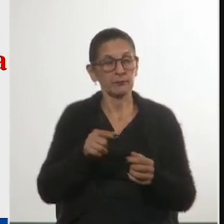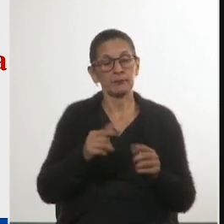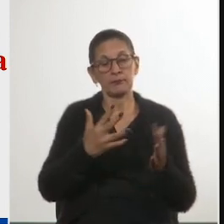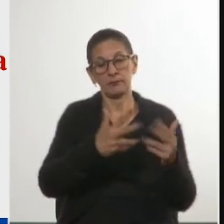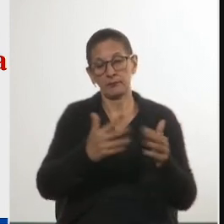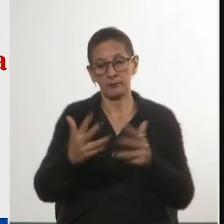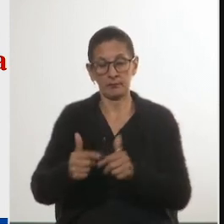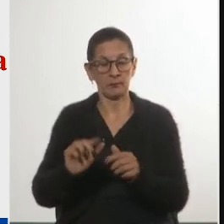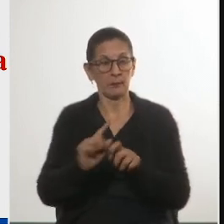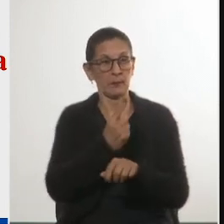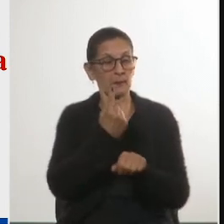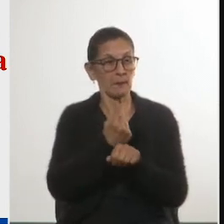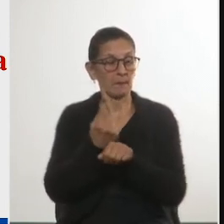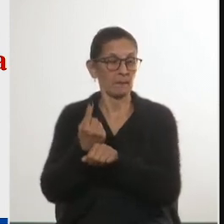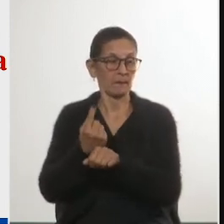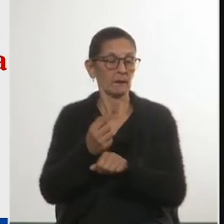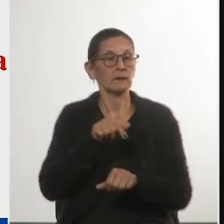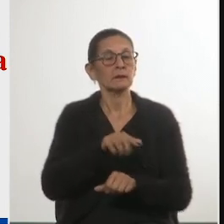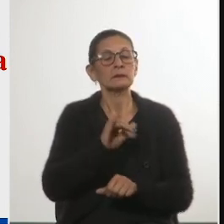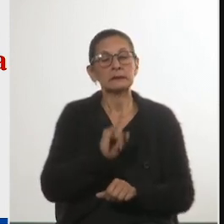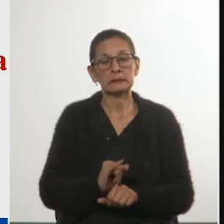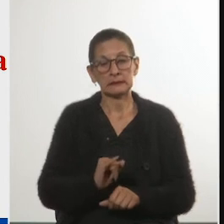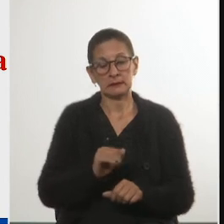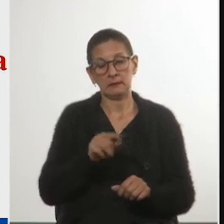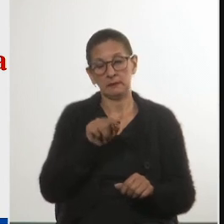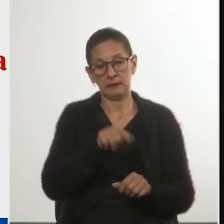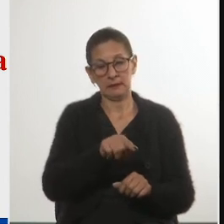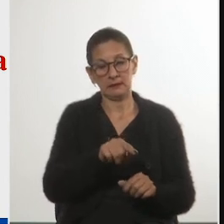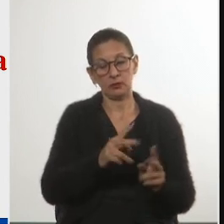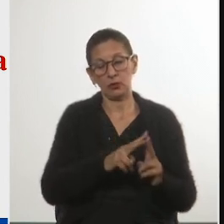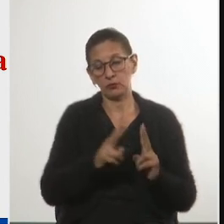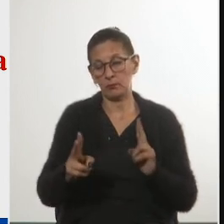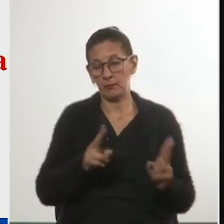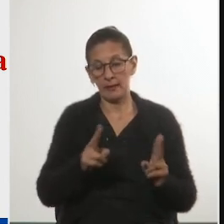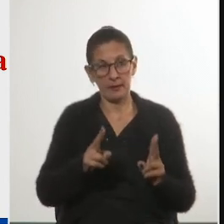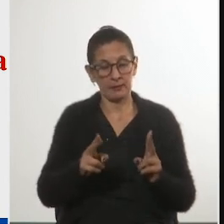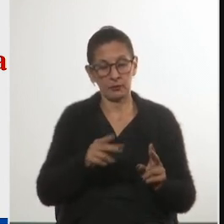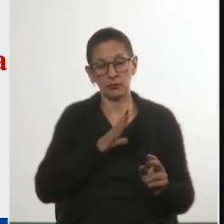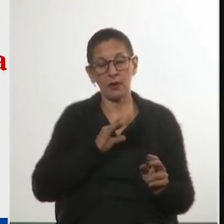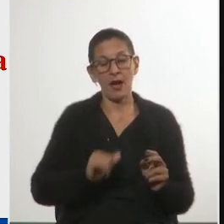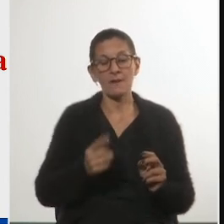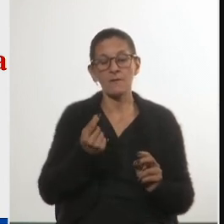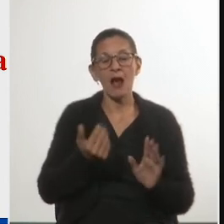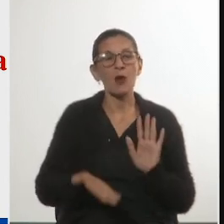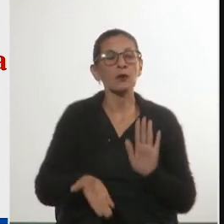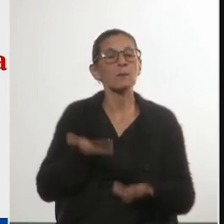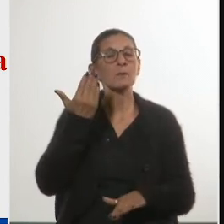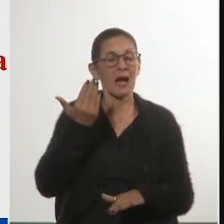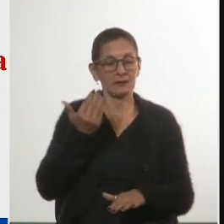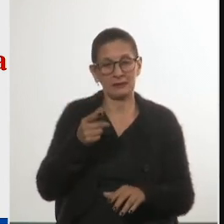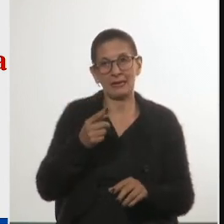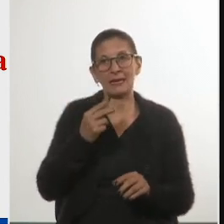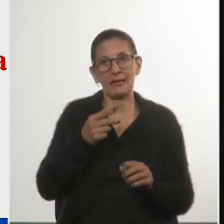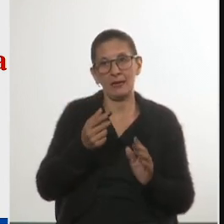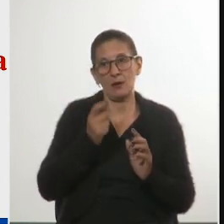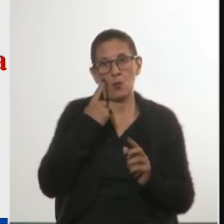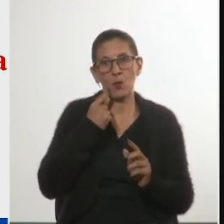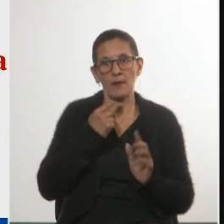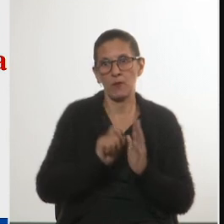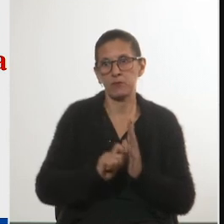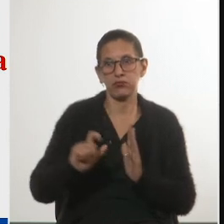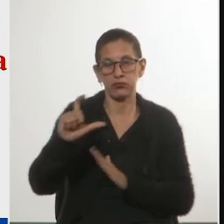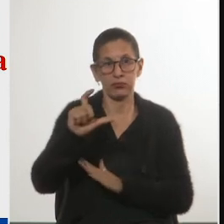organismos desde un principio que si el comportamiento de estos parámetros alcanzaban los valores máximos permitidos con una